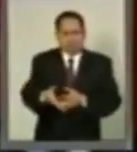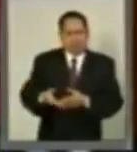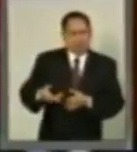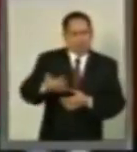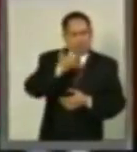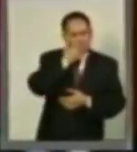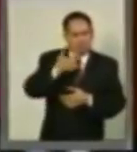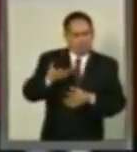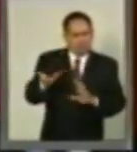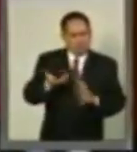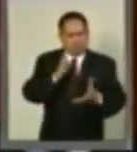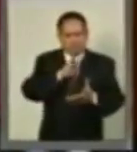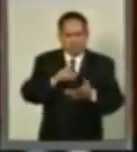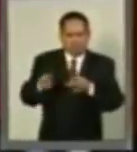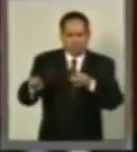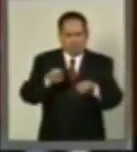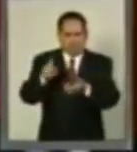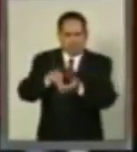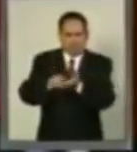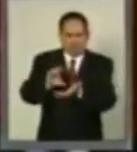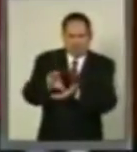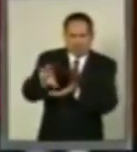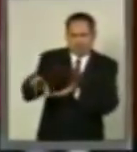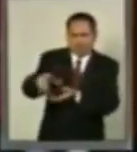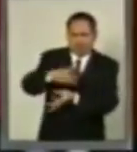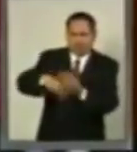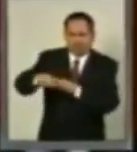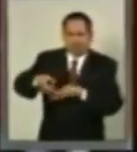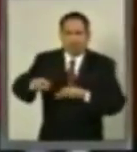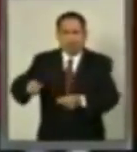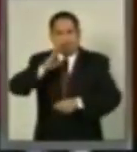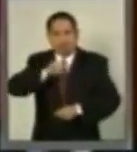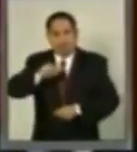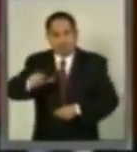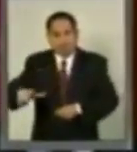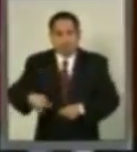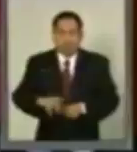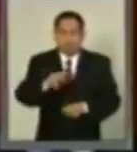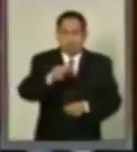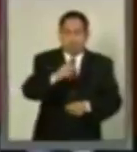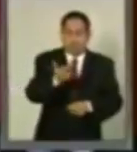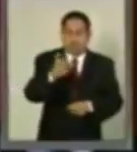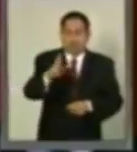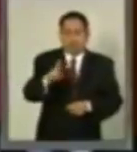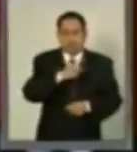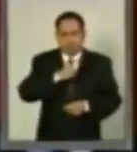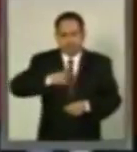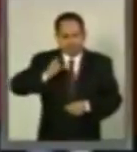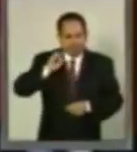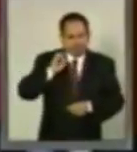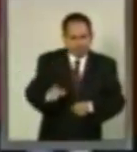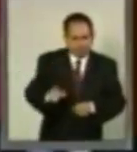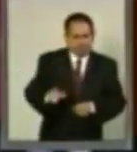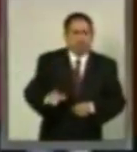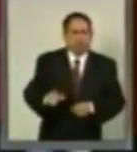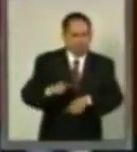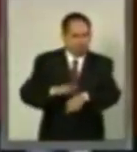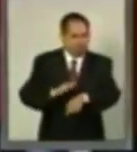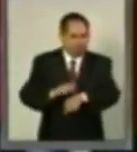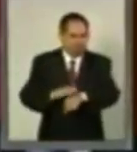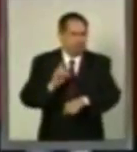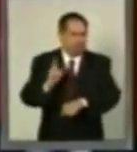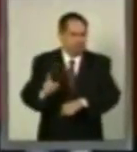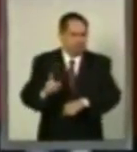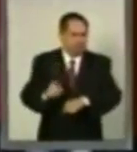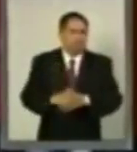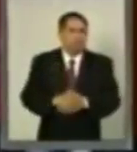irregulares y mal manejo de los recursos públicos. La PGR tiene obligación de señalarlo